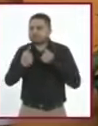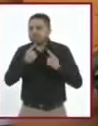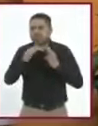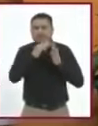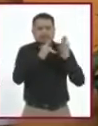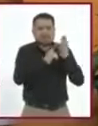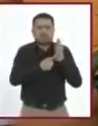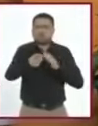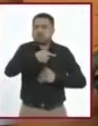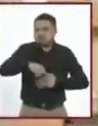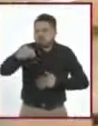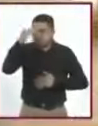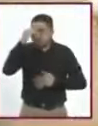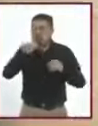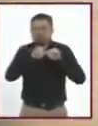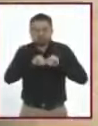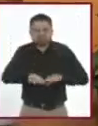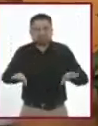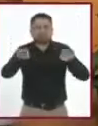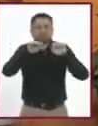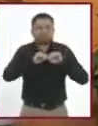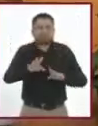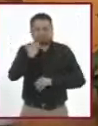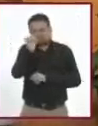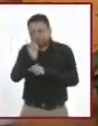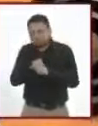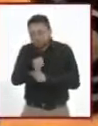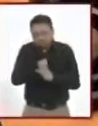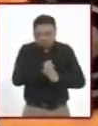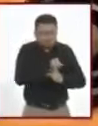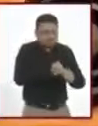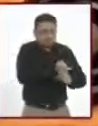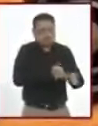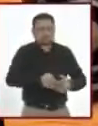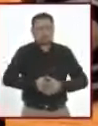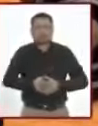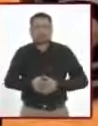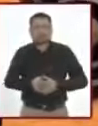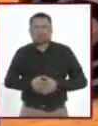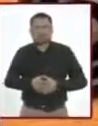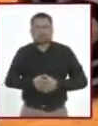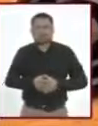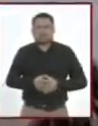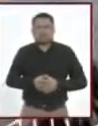que conocen para difundir una investigación.